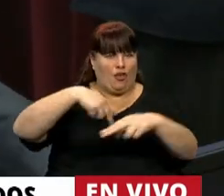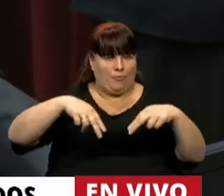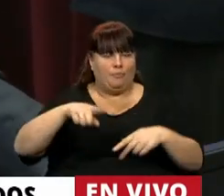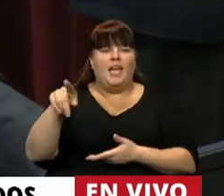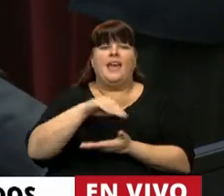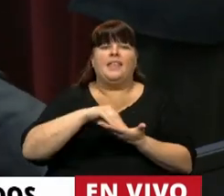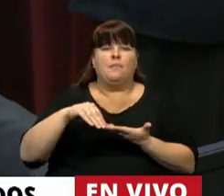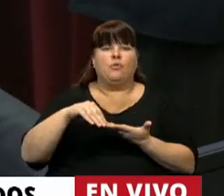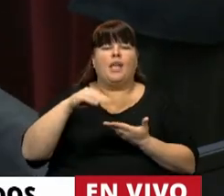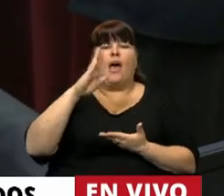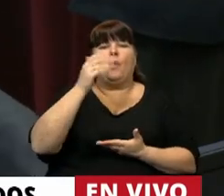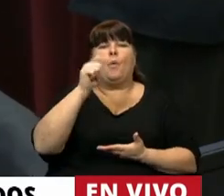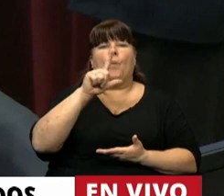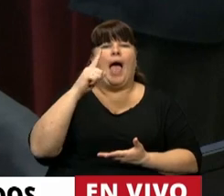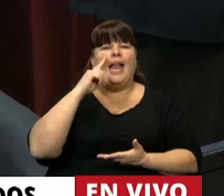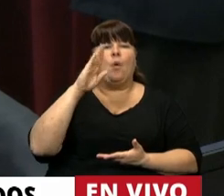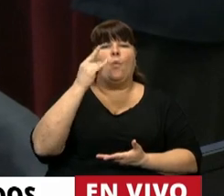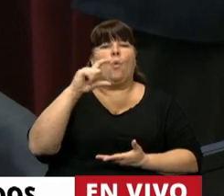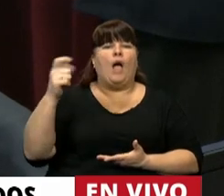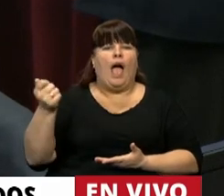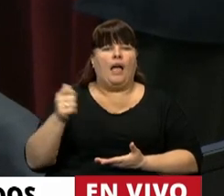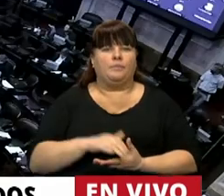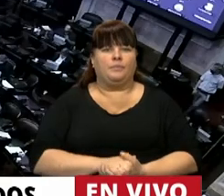diputado eduardo bali bucca